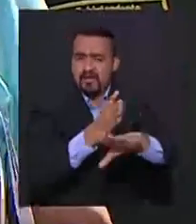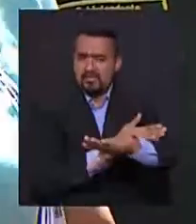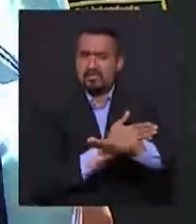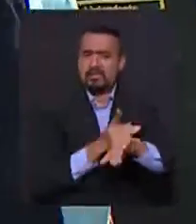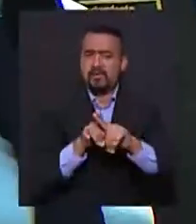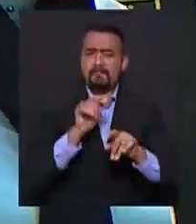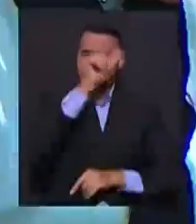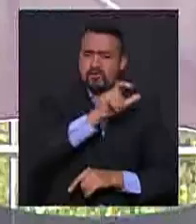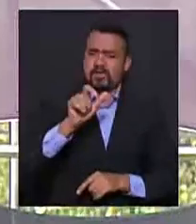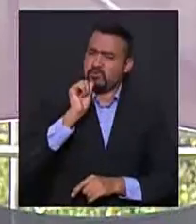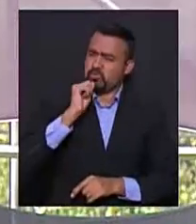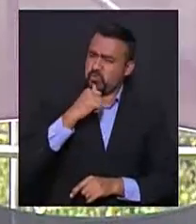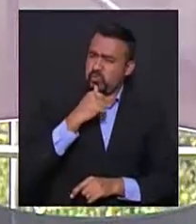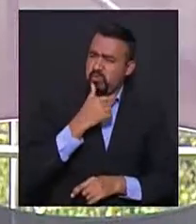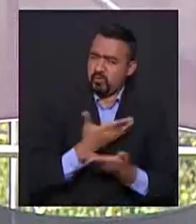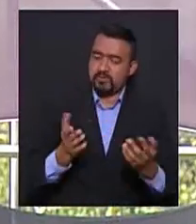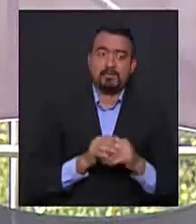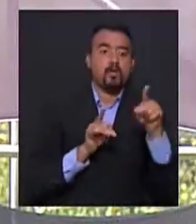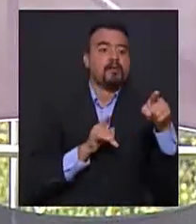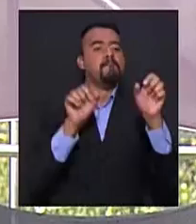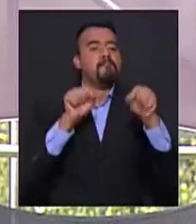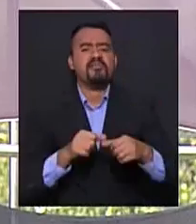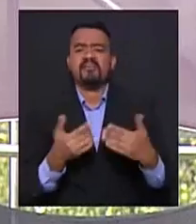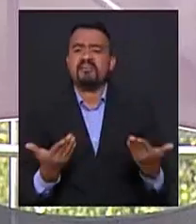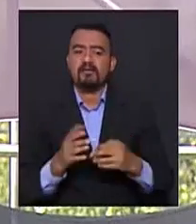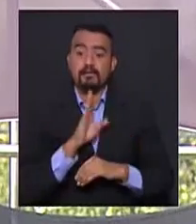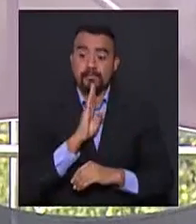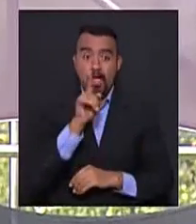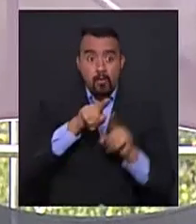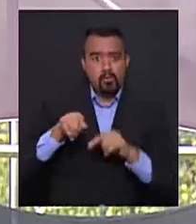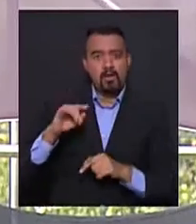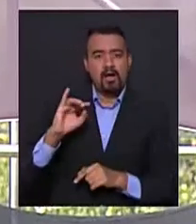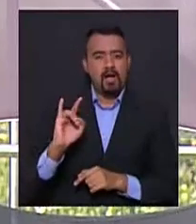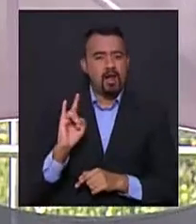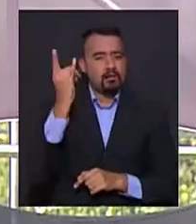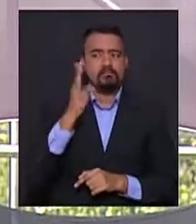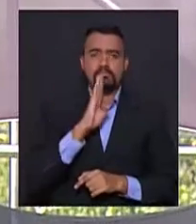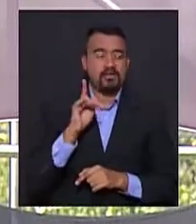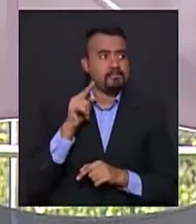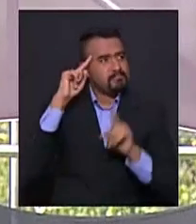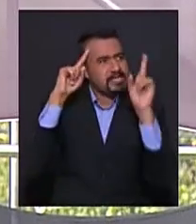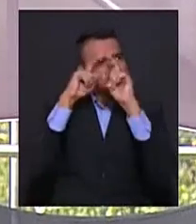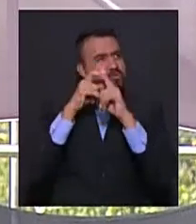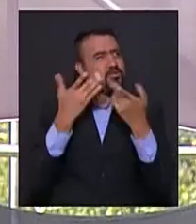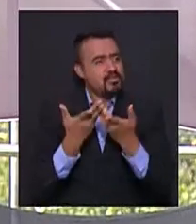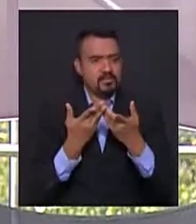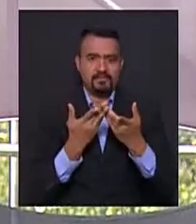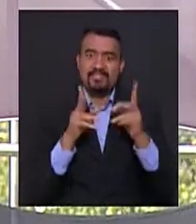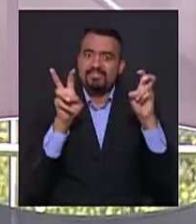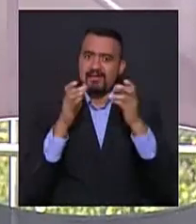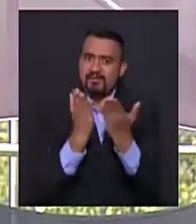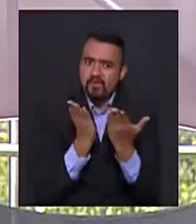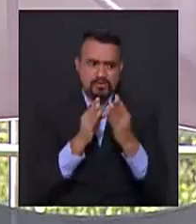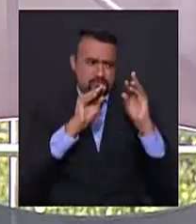sentir. Además de los lugares físicos, está el compromiso con los imaginarios, con la formación, con la